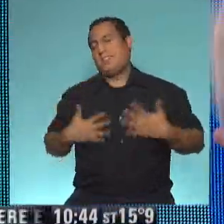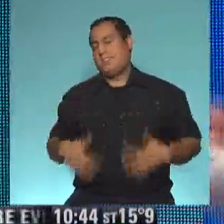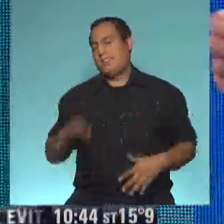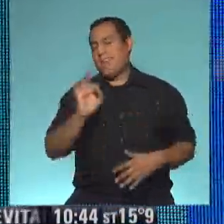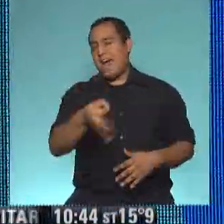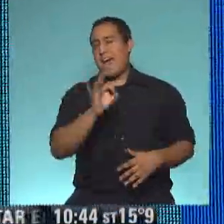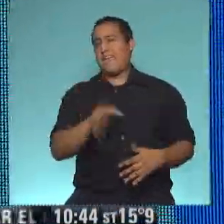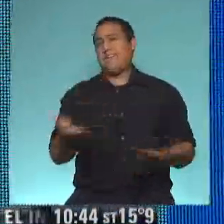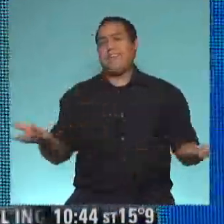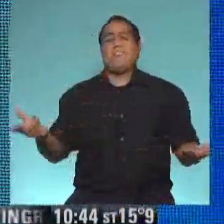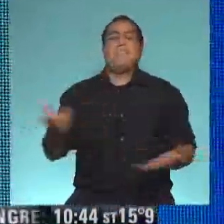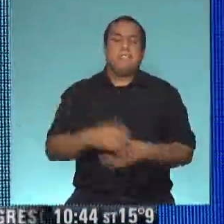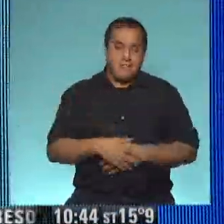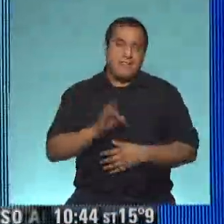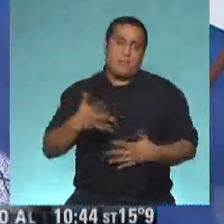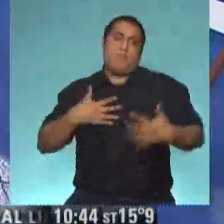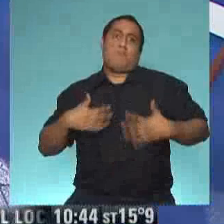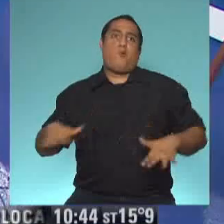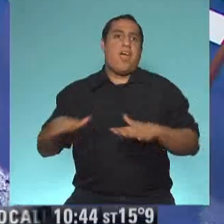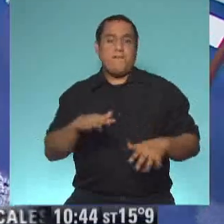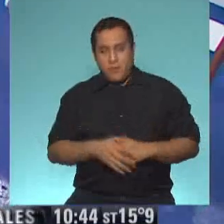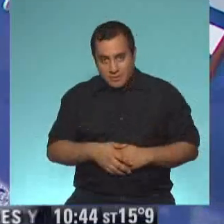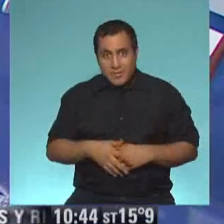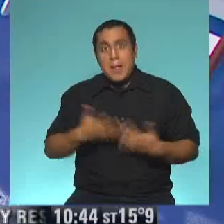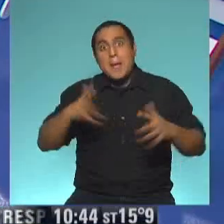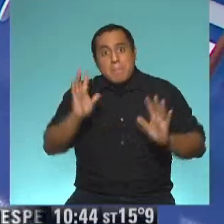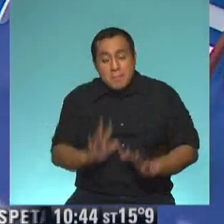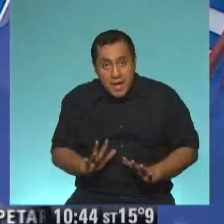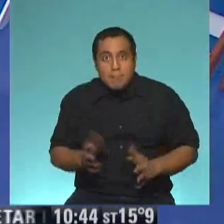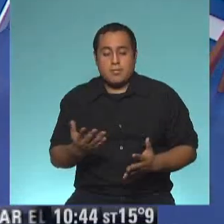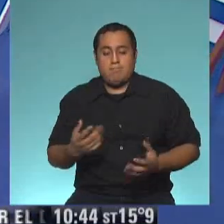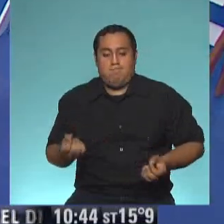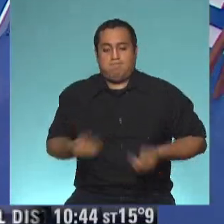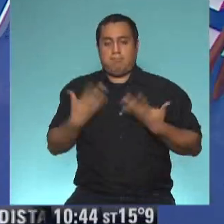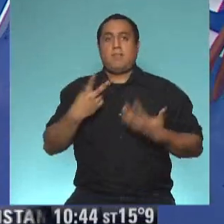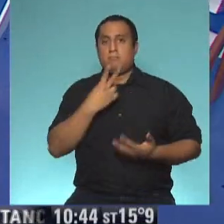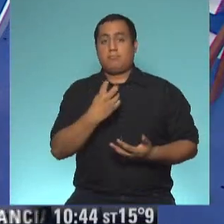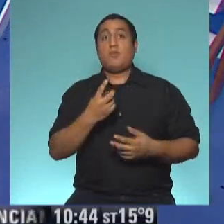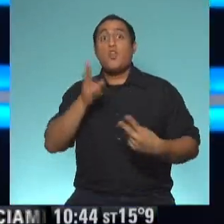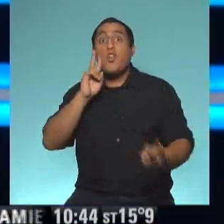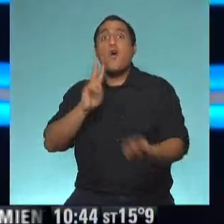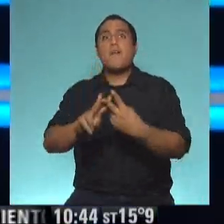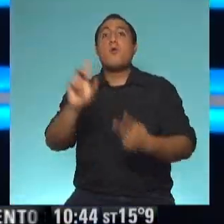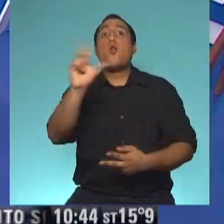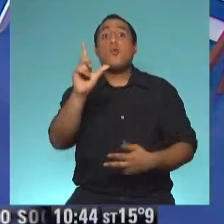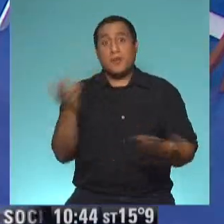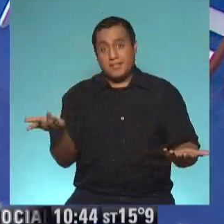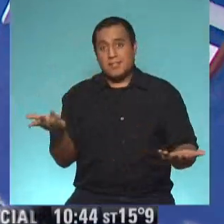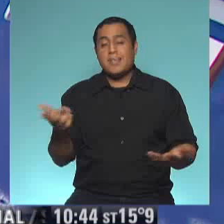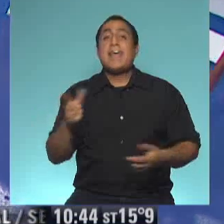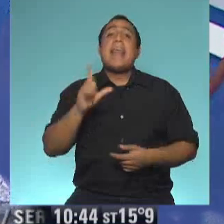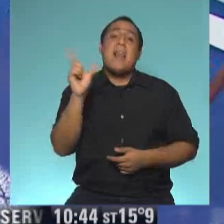había que moverse y prepararnos para recargar energía porque nos volvemos a encontrar yo